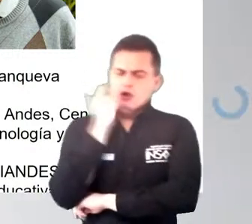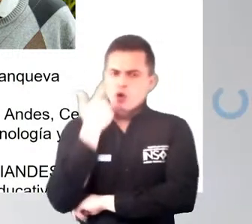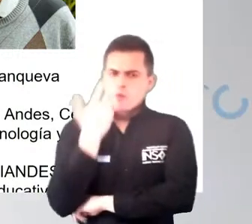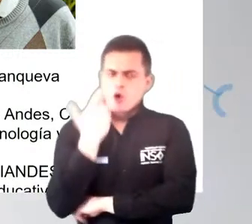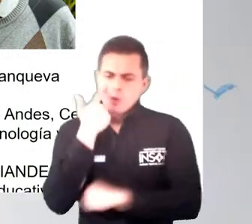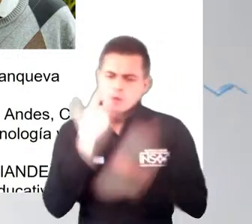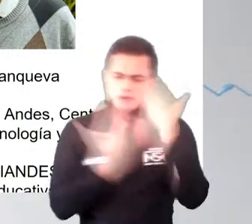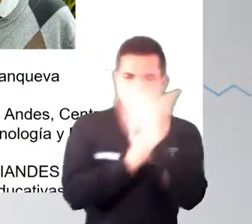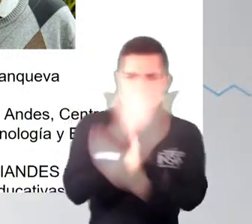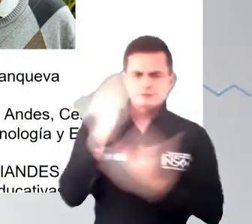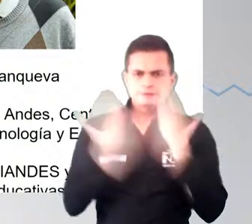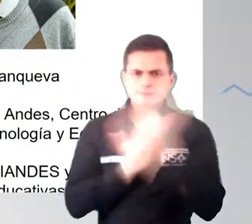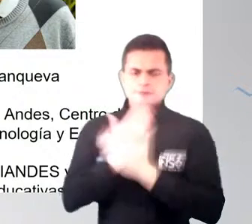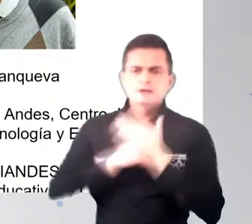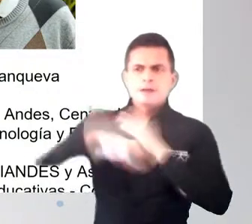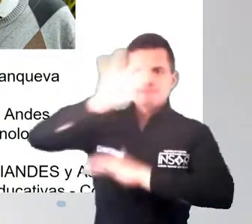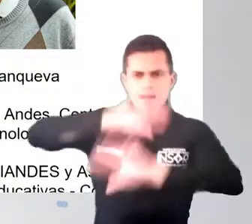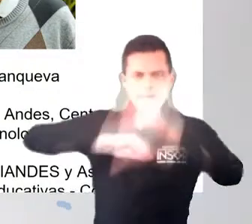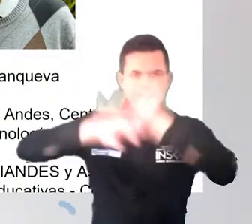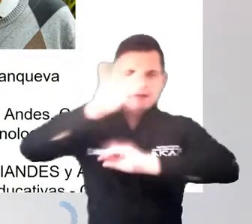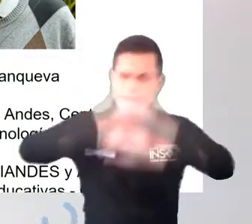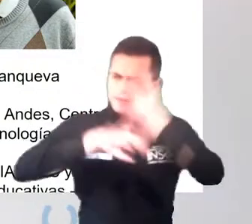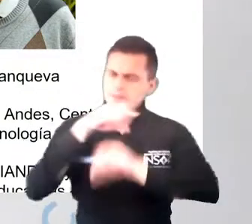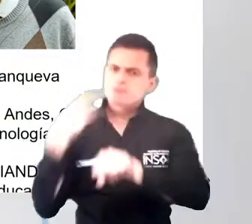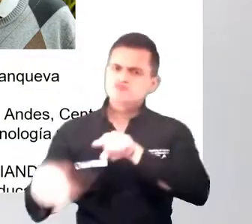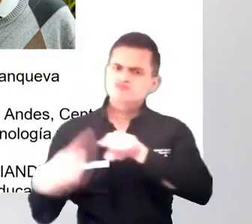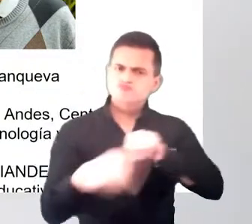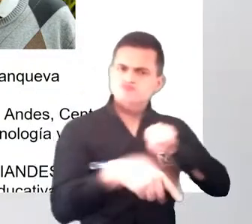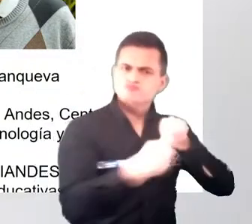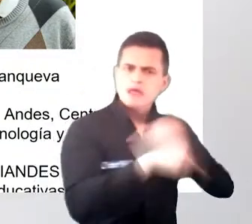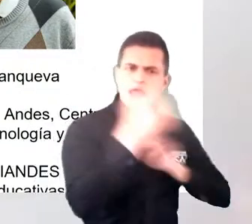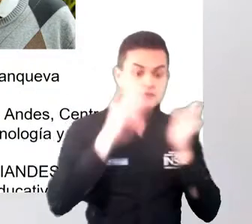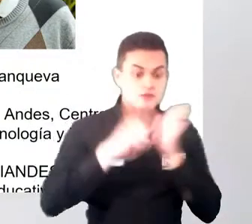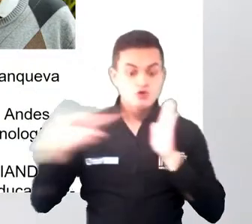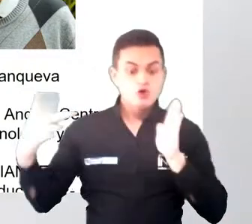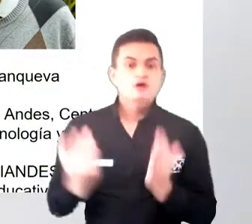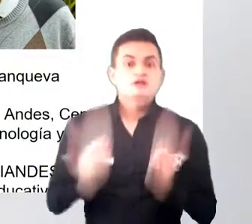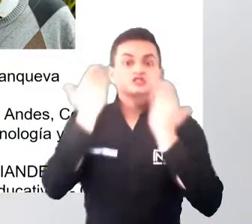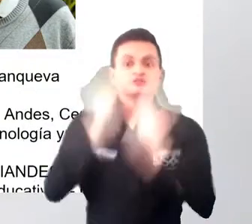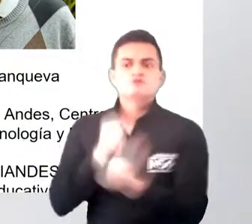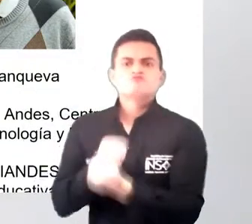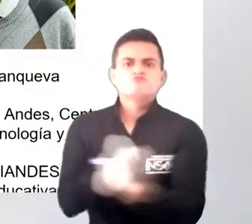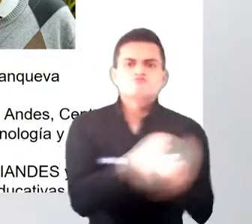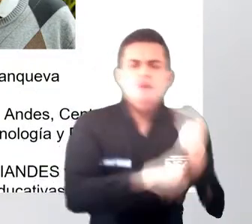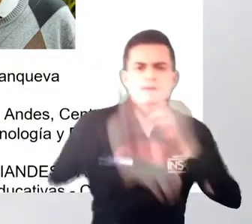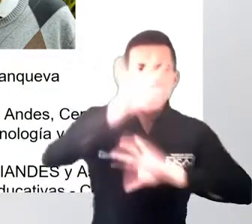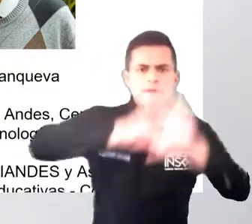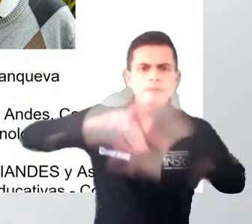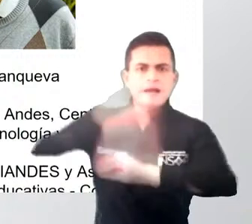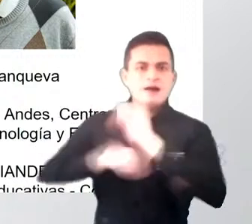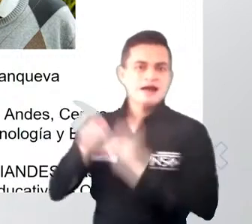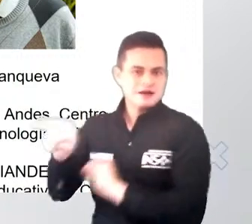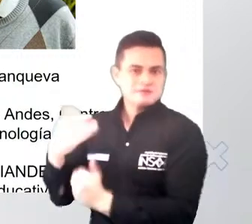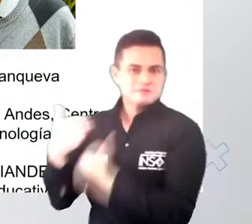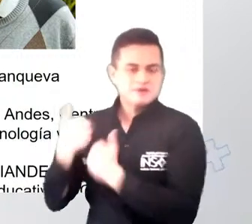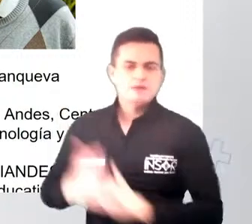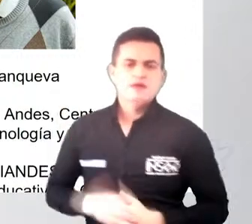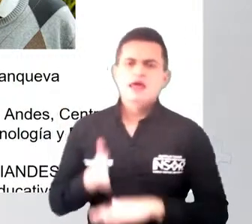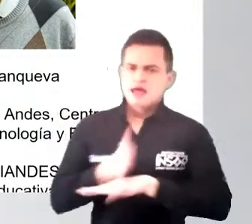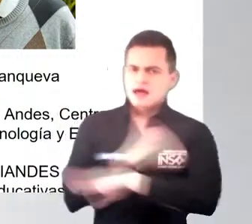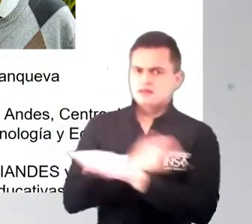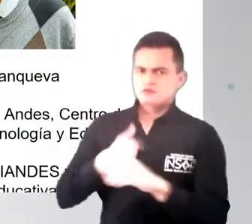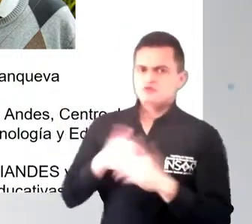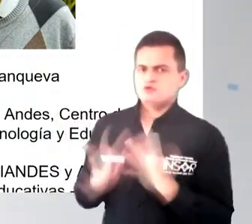las distintas modalidades con enriquecimiento de tecnología. Yo he estado en algunos diálogos con él